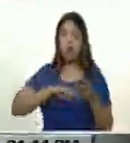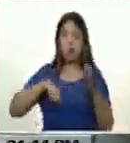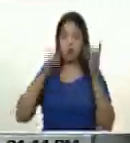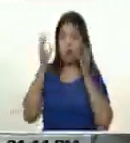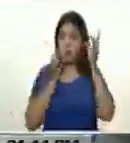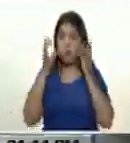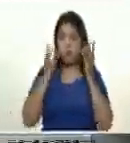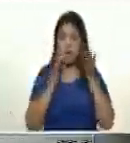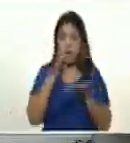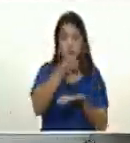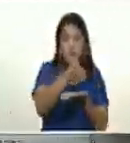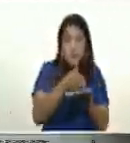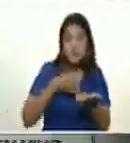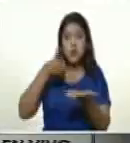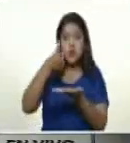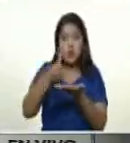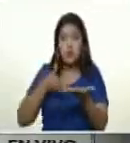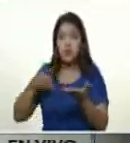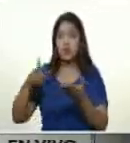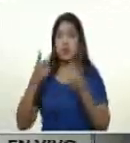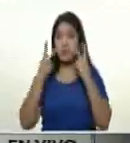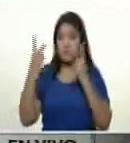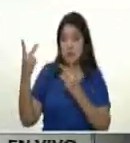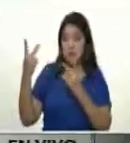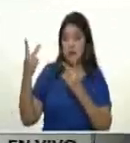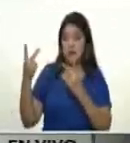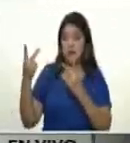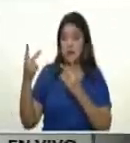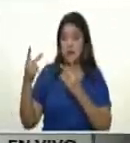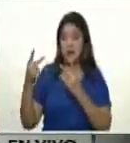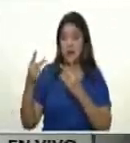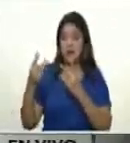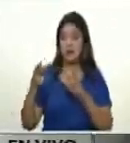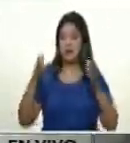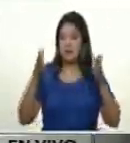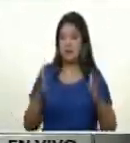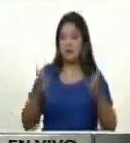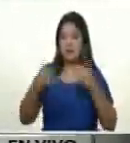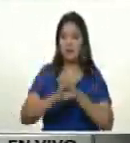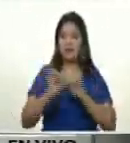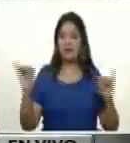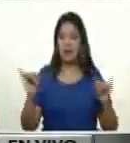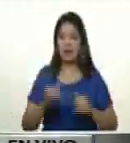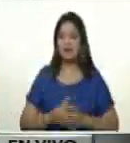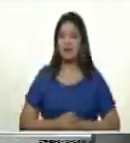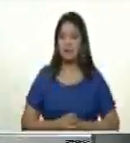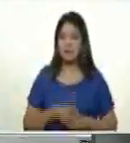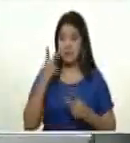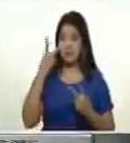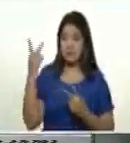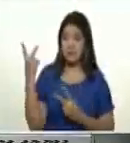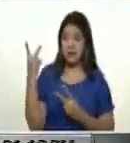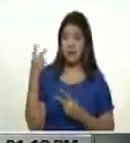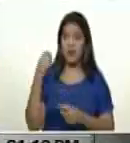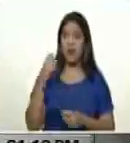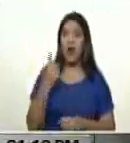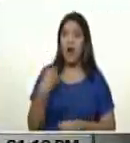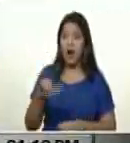Lucha, y bueno, sale el bloque de bloque 10 para la misión evidente. Correcto, y aquí está un